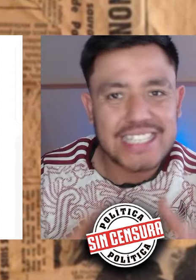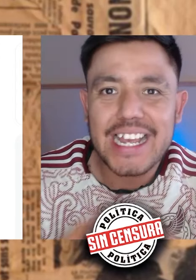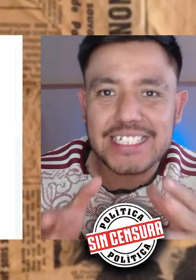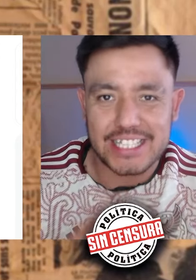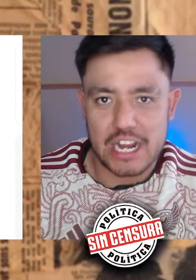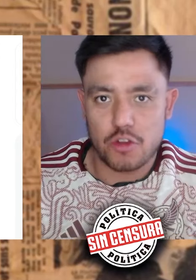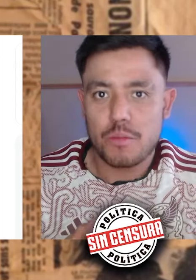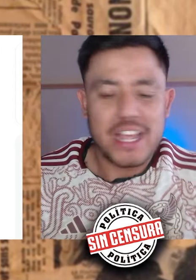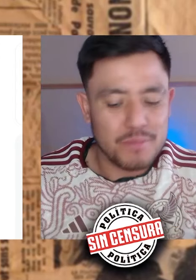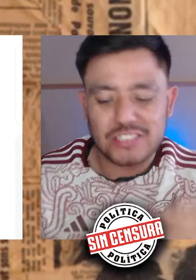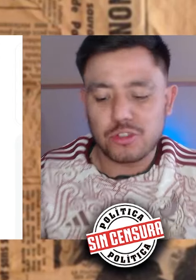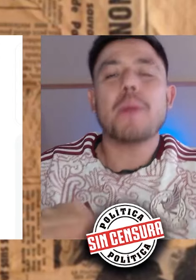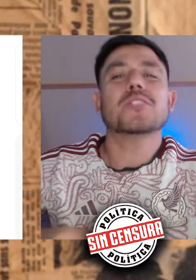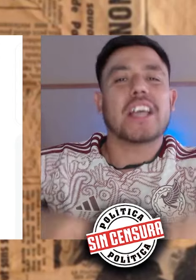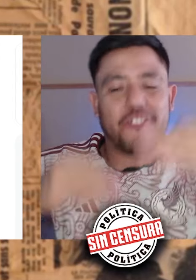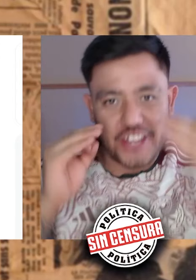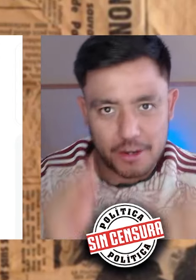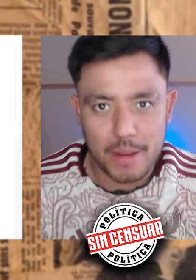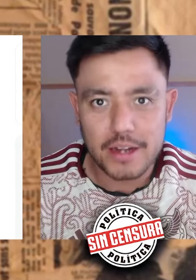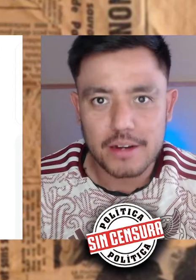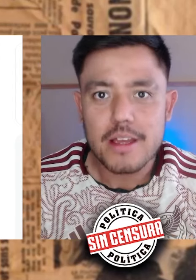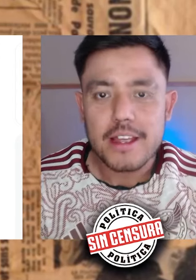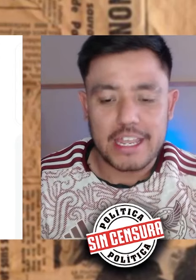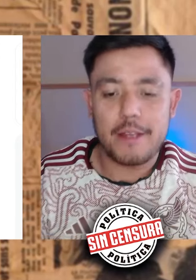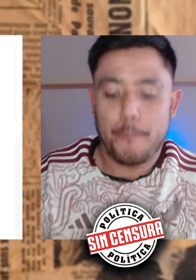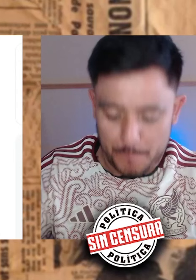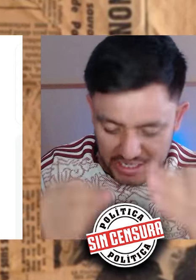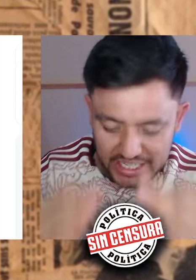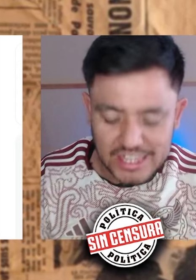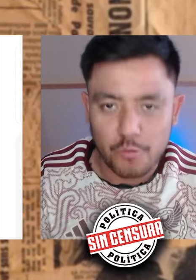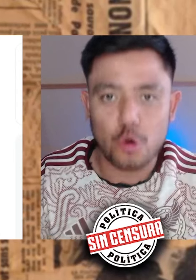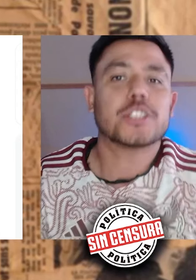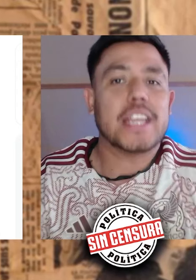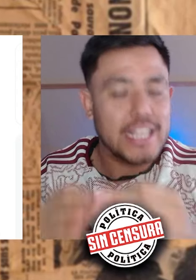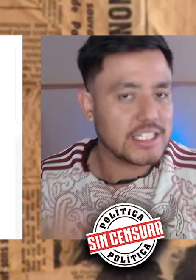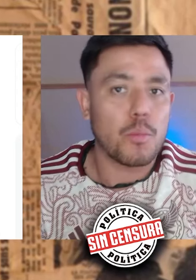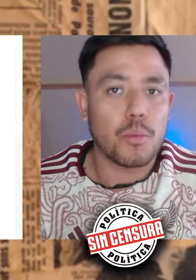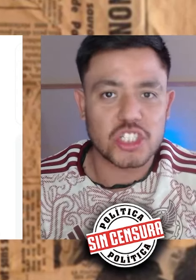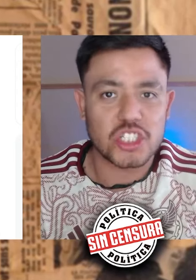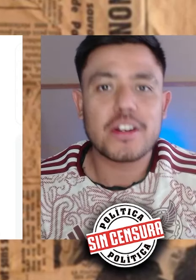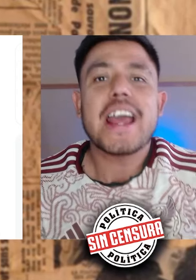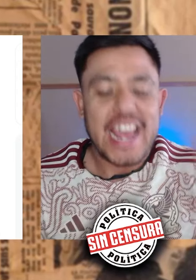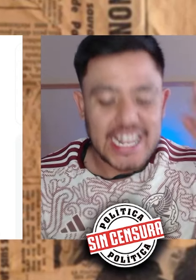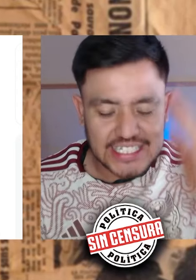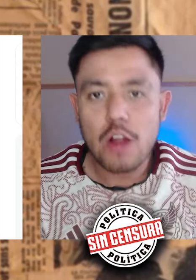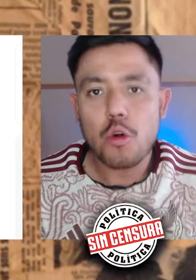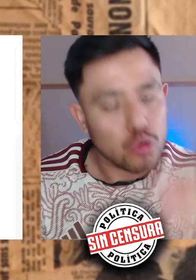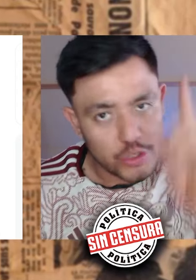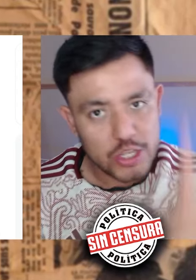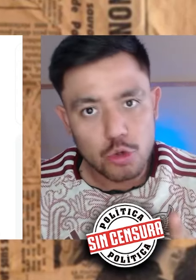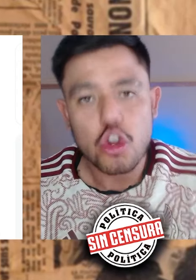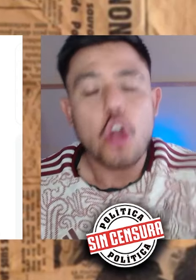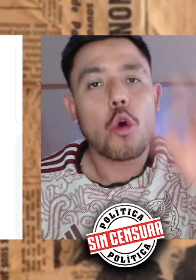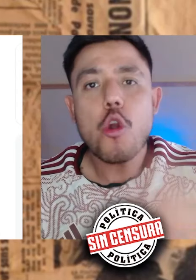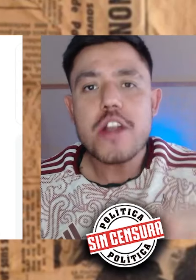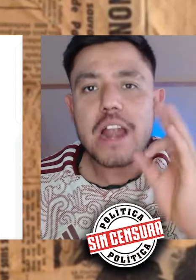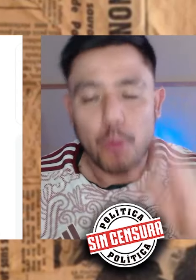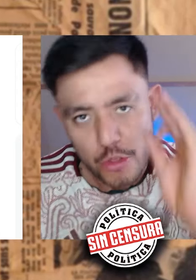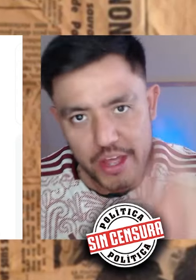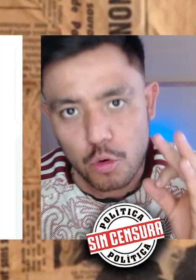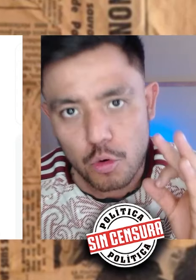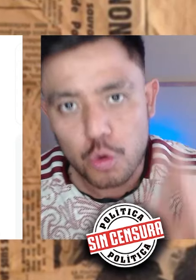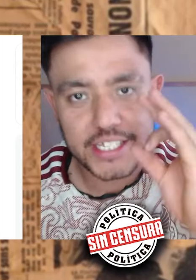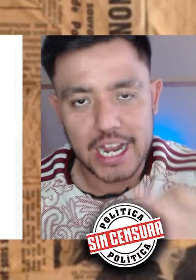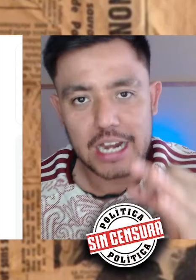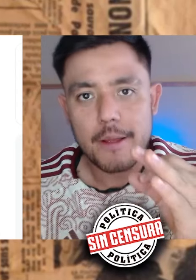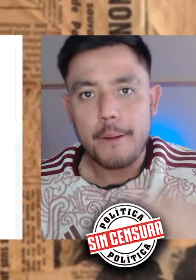se les haga extraño es más lo vamos a afirmar que Vicente Fox y esta oposición están coludidos con el